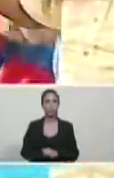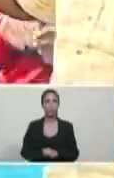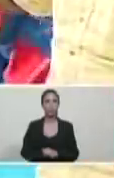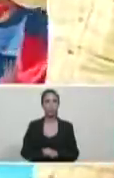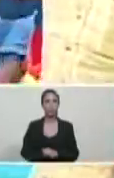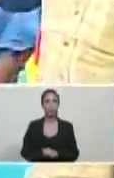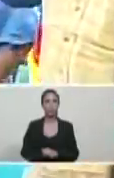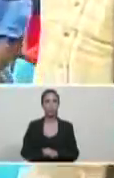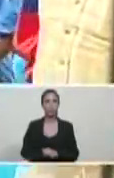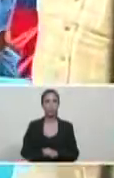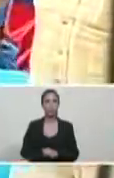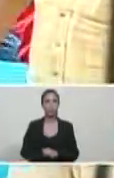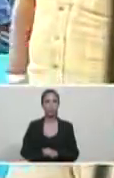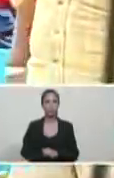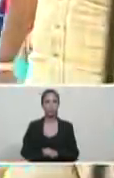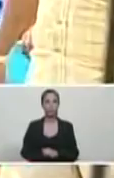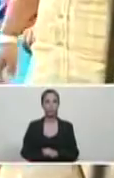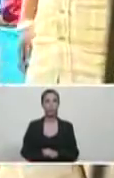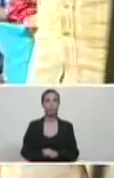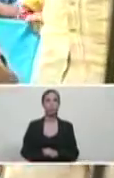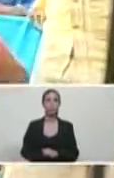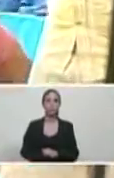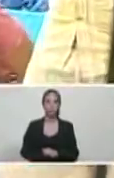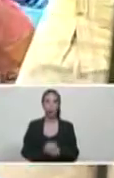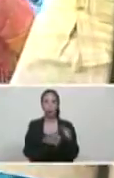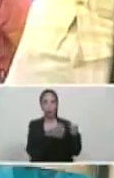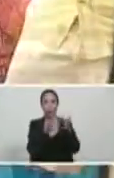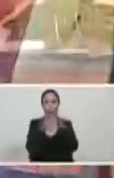Está una de nuestras selecciones nacionales.